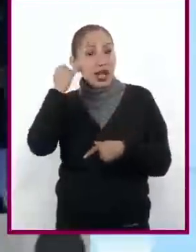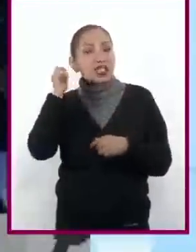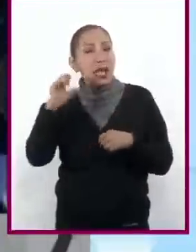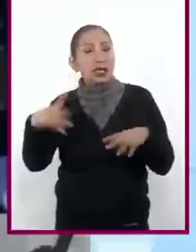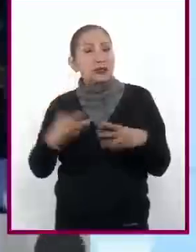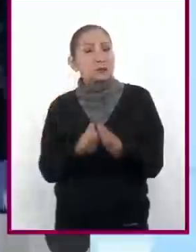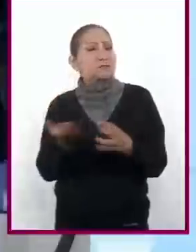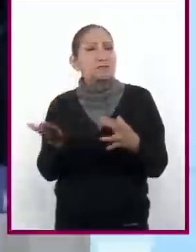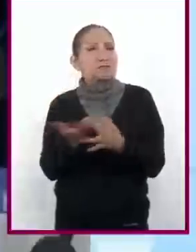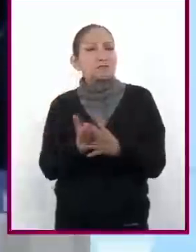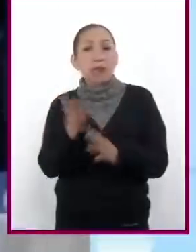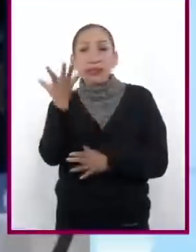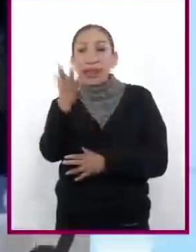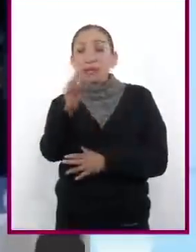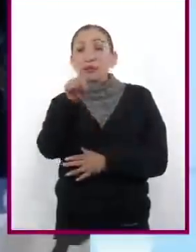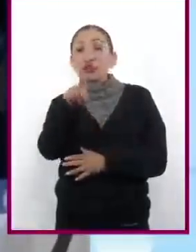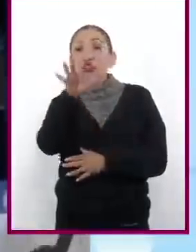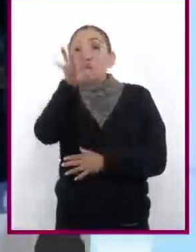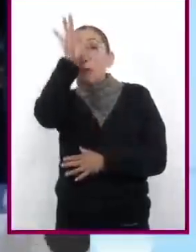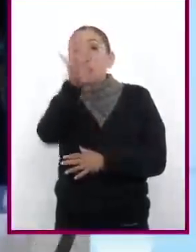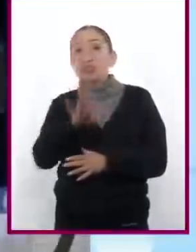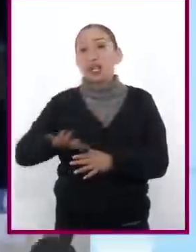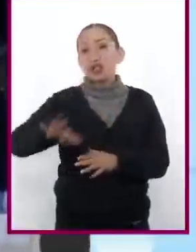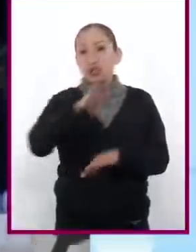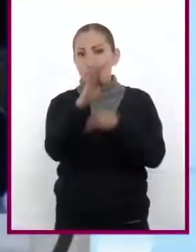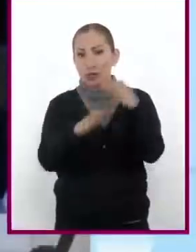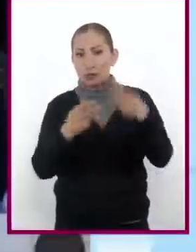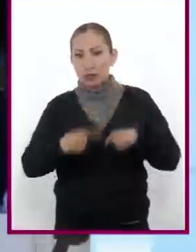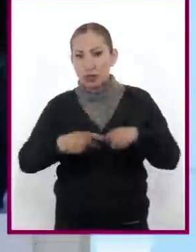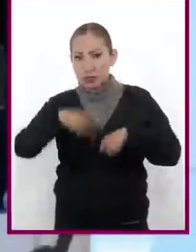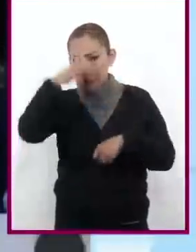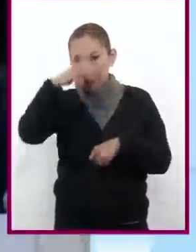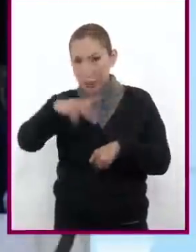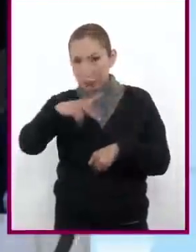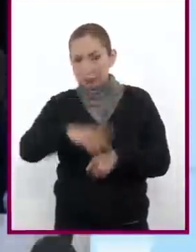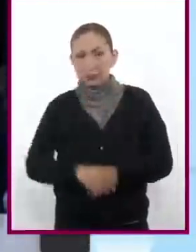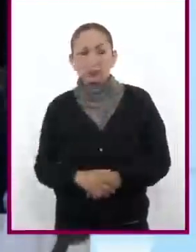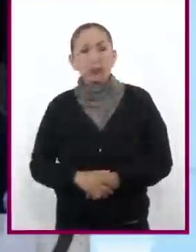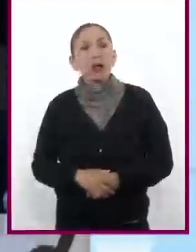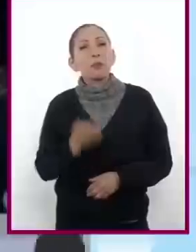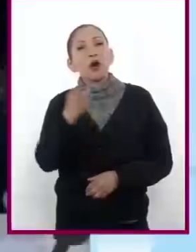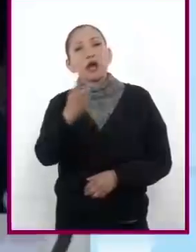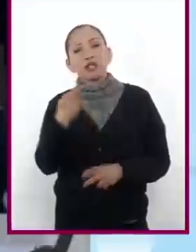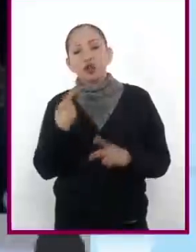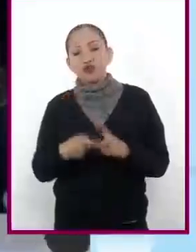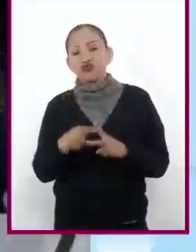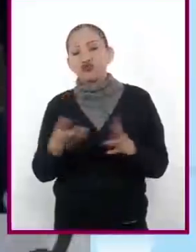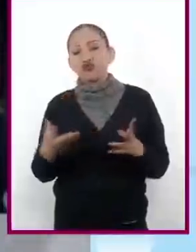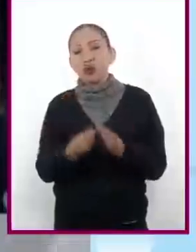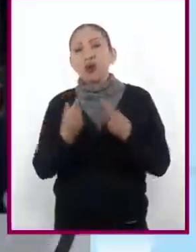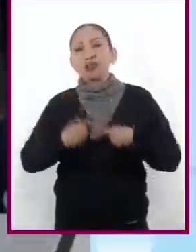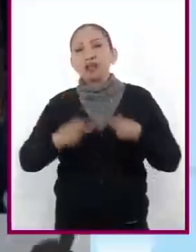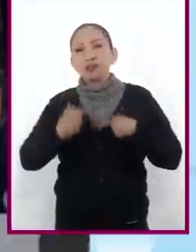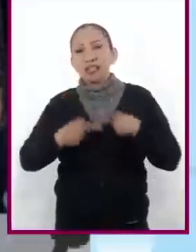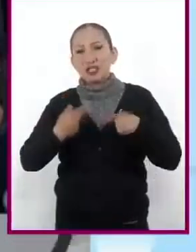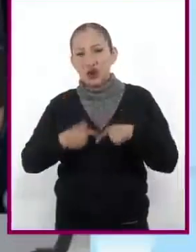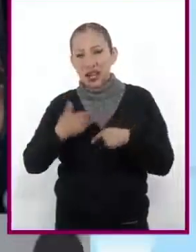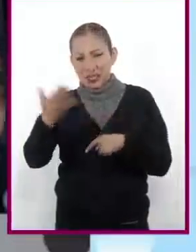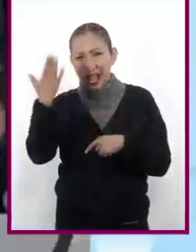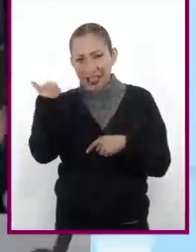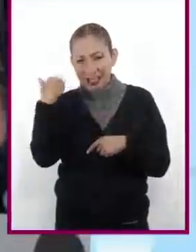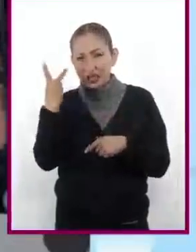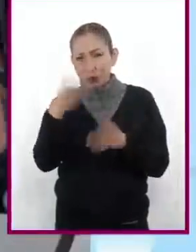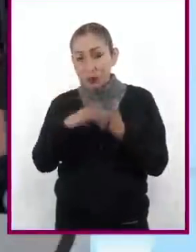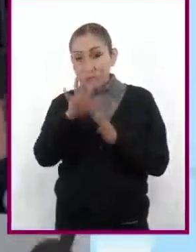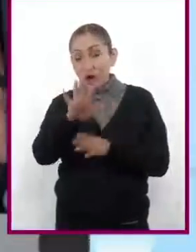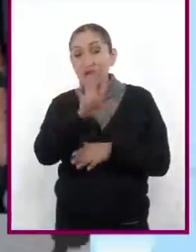representa aproximadamente el 10.5% de la población total del país? Y de acuerdo al Conteo de Población y Vivienda del 2005, solo